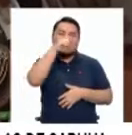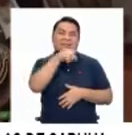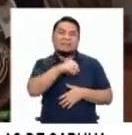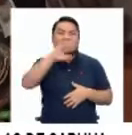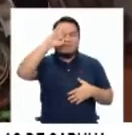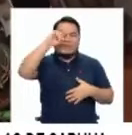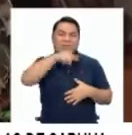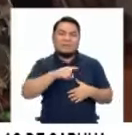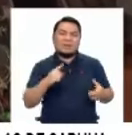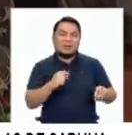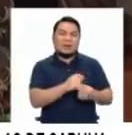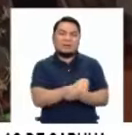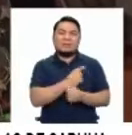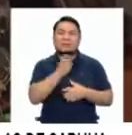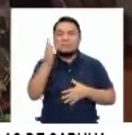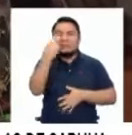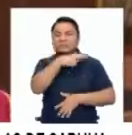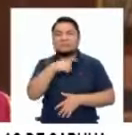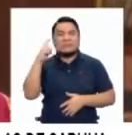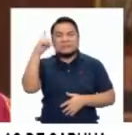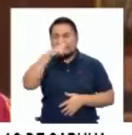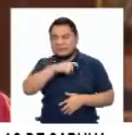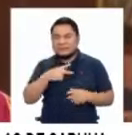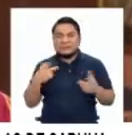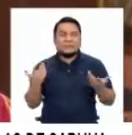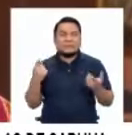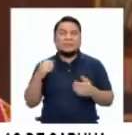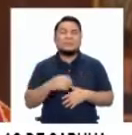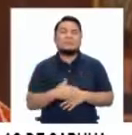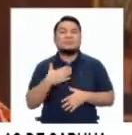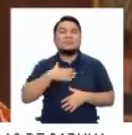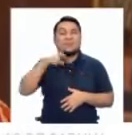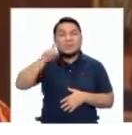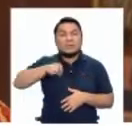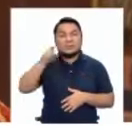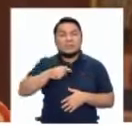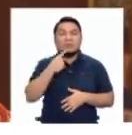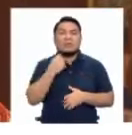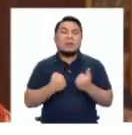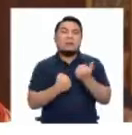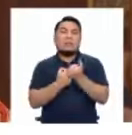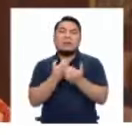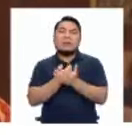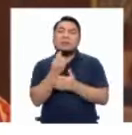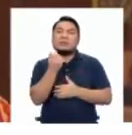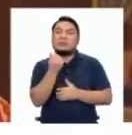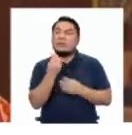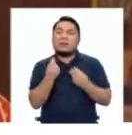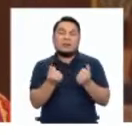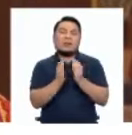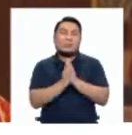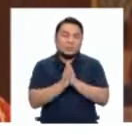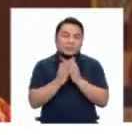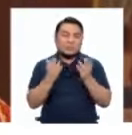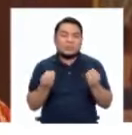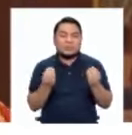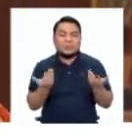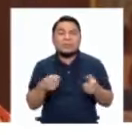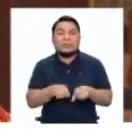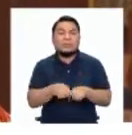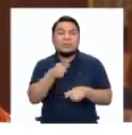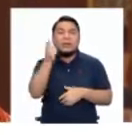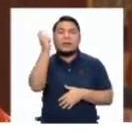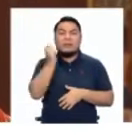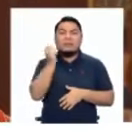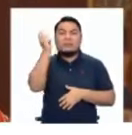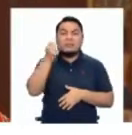la enfermedad para él y su familia. La ayuda que necesitamos es un apoyo económico inmediato y una pensión de